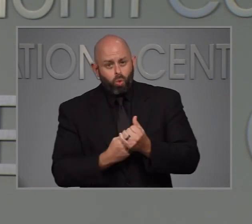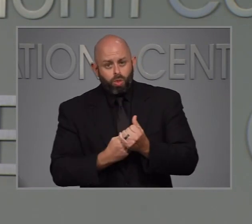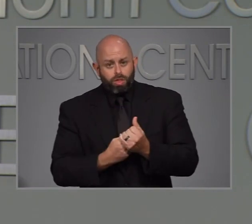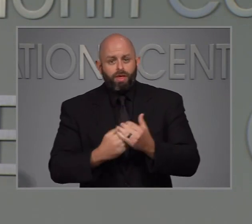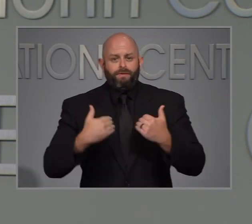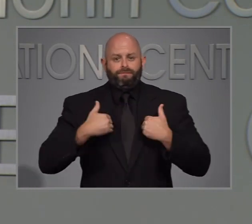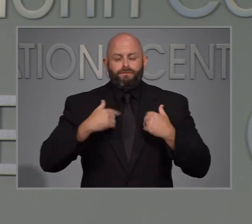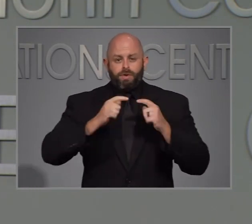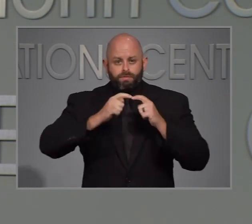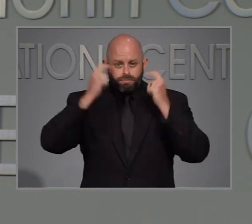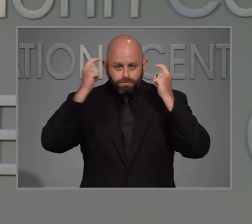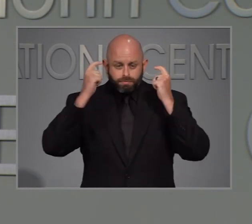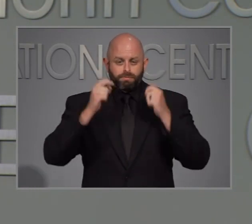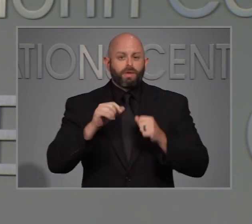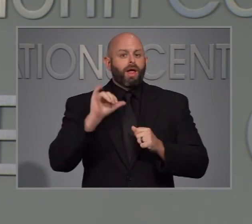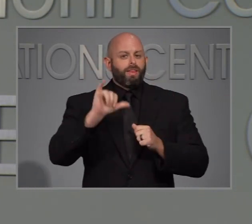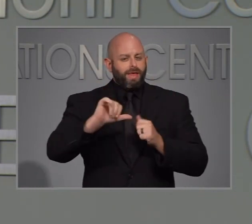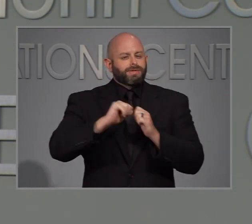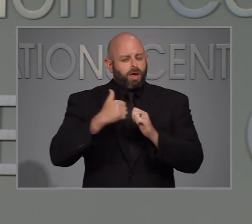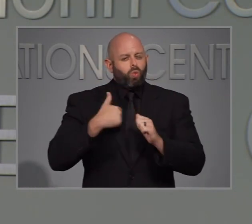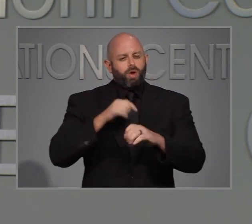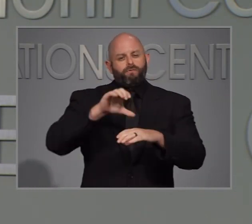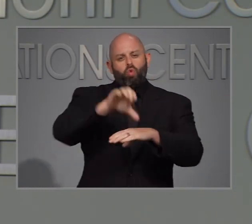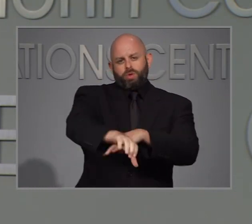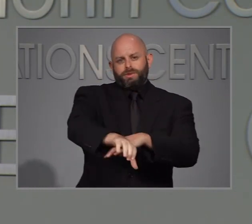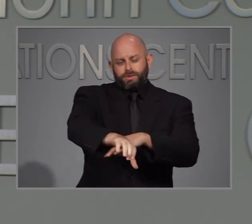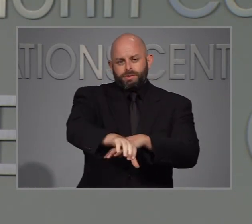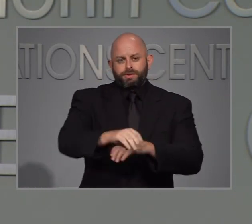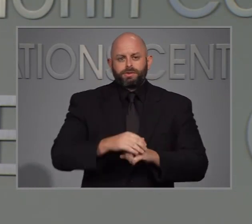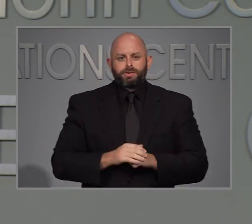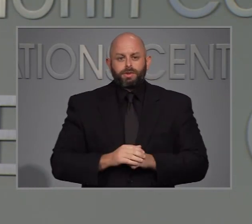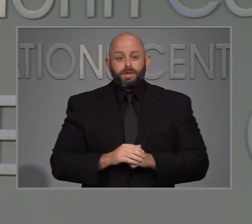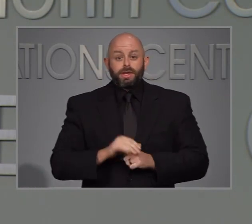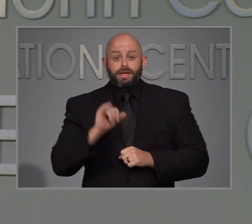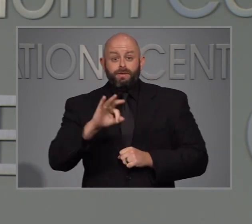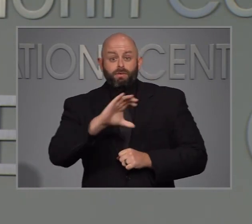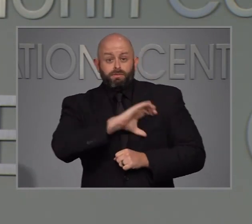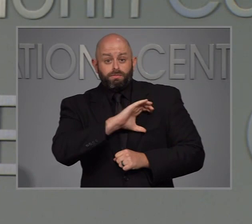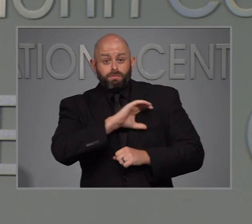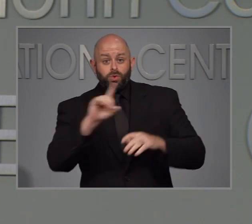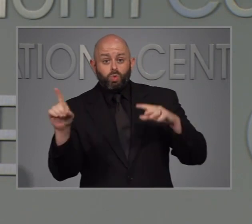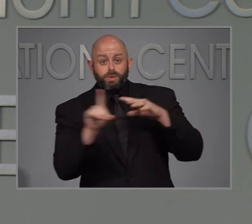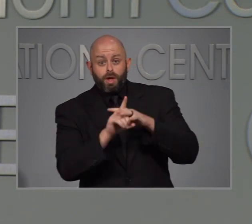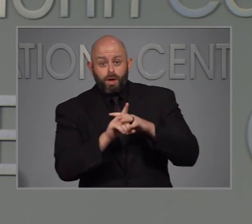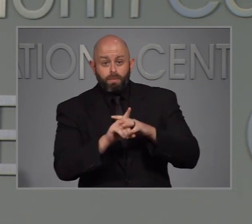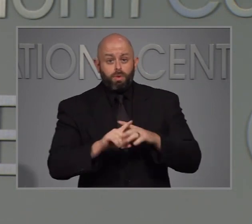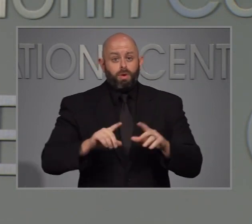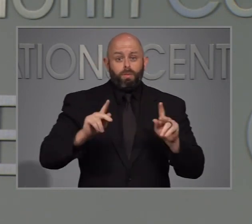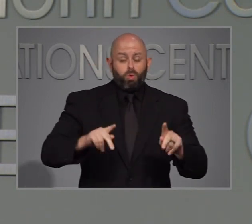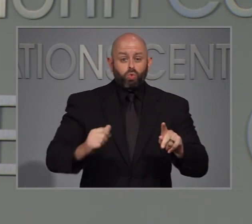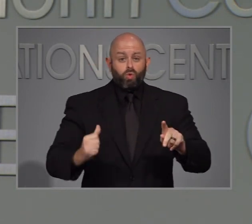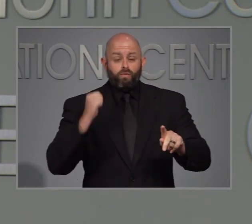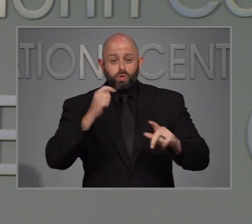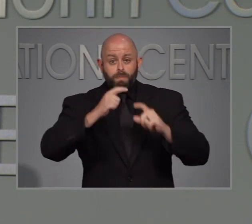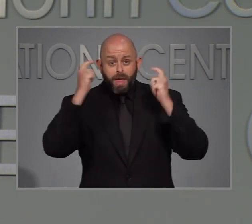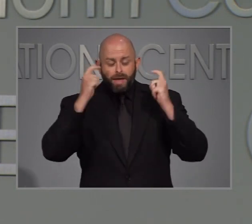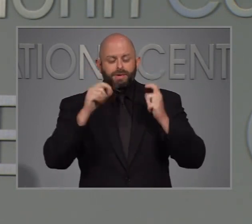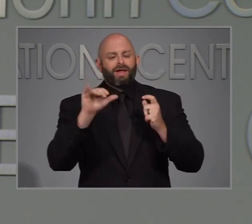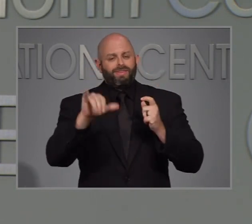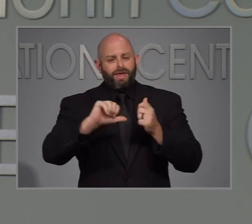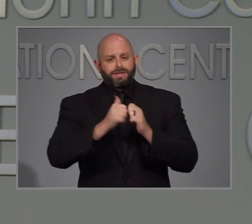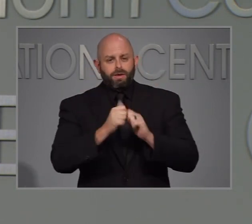lleven cubrebocas. Y ahí es en donde el oficial del orden público pudiese dar una cita